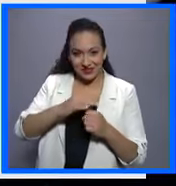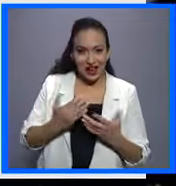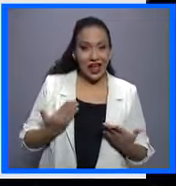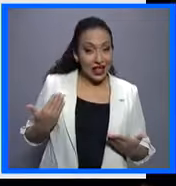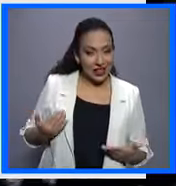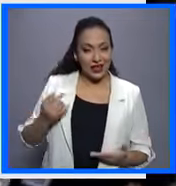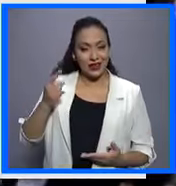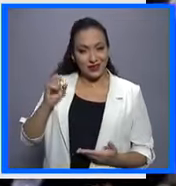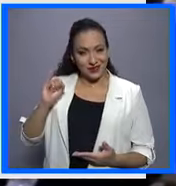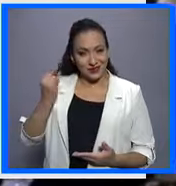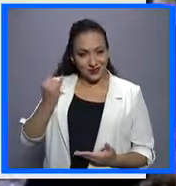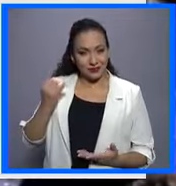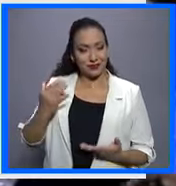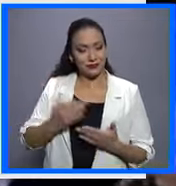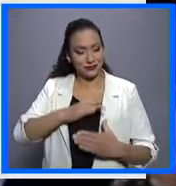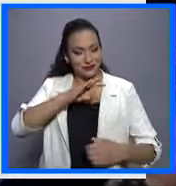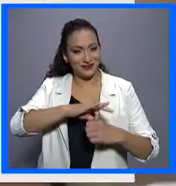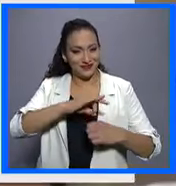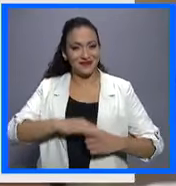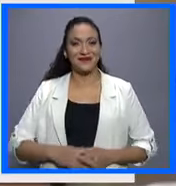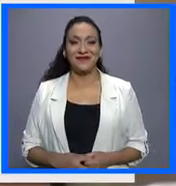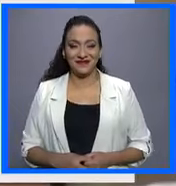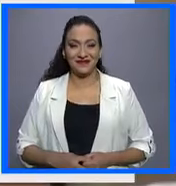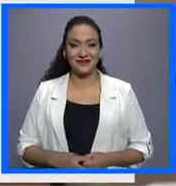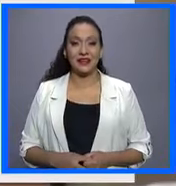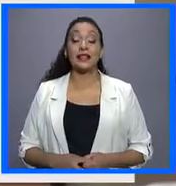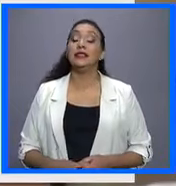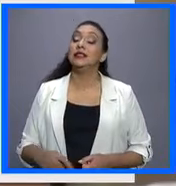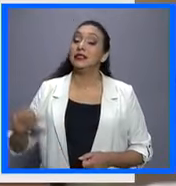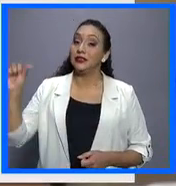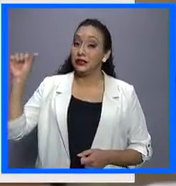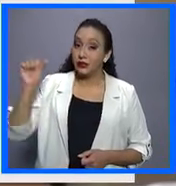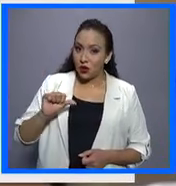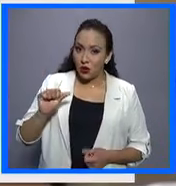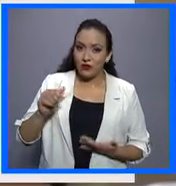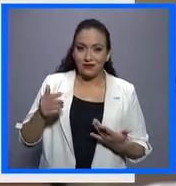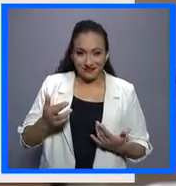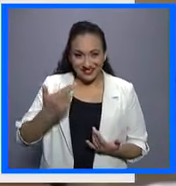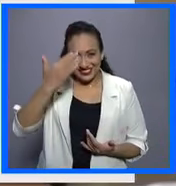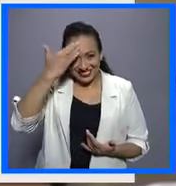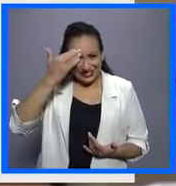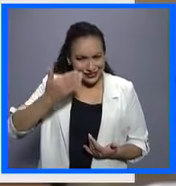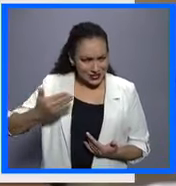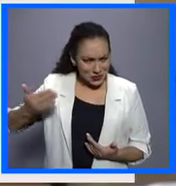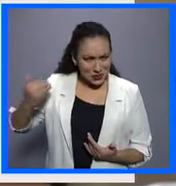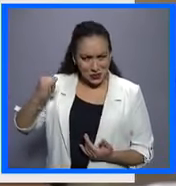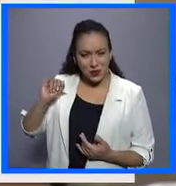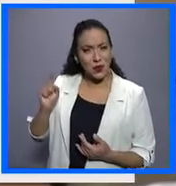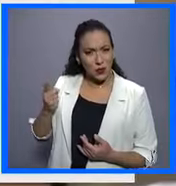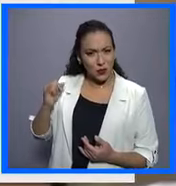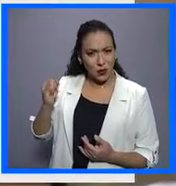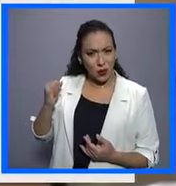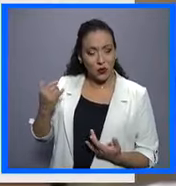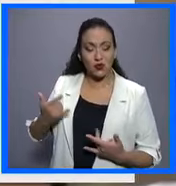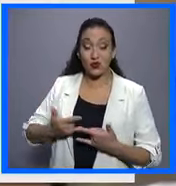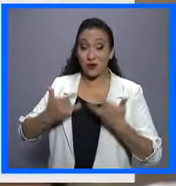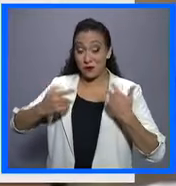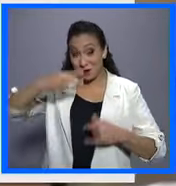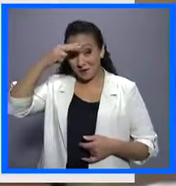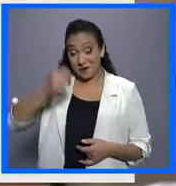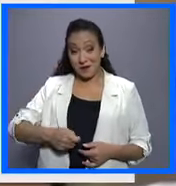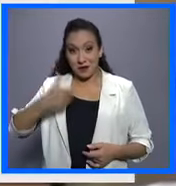elección judicial del pasado 1 de junio. Hoy, tras la histórica elección del pasado 1 de junio, el